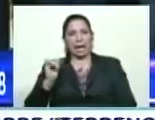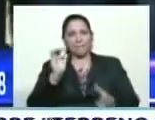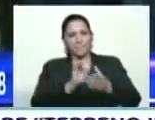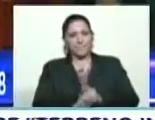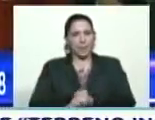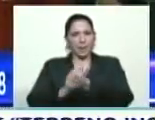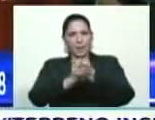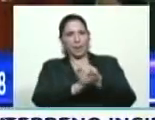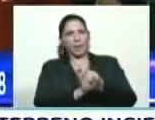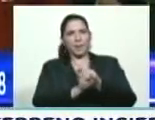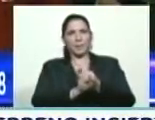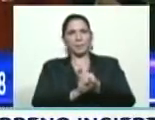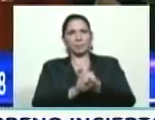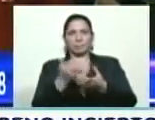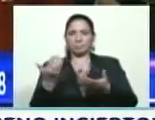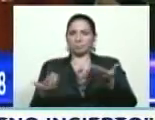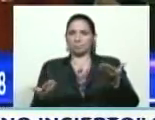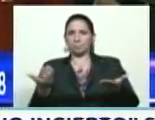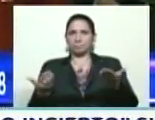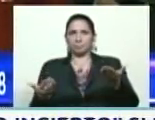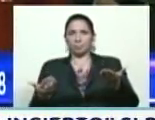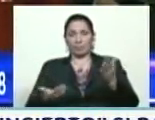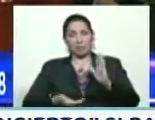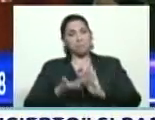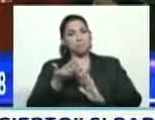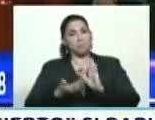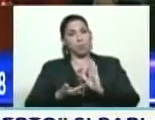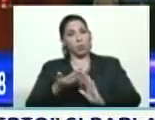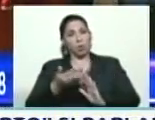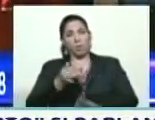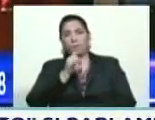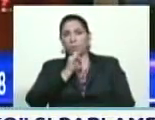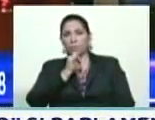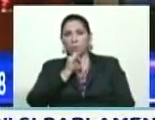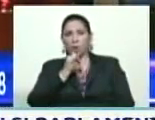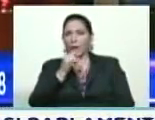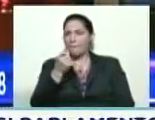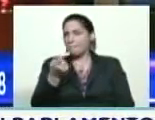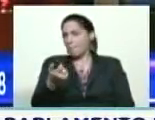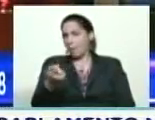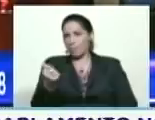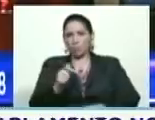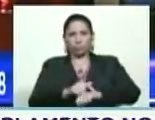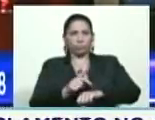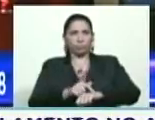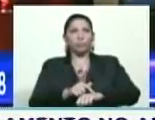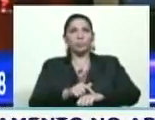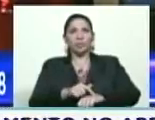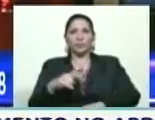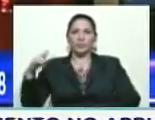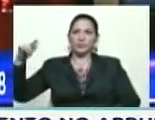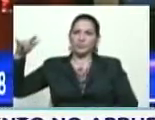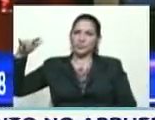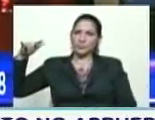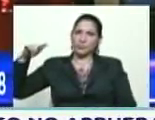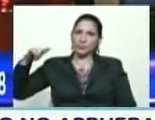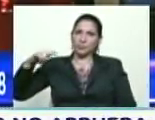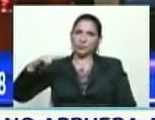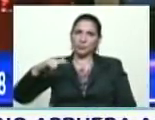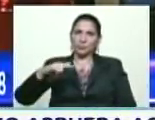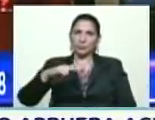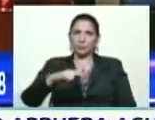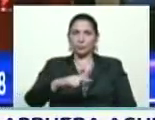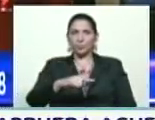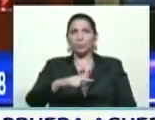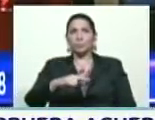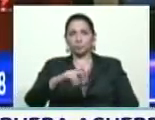ambas naciones. Es importante destacar que hace pocos segundos llegaron estos dos cisnes blancos, por supuesto, a formar parte de